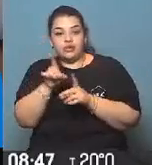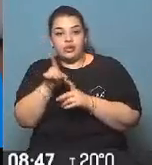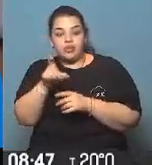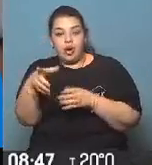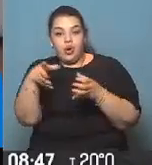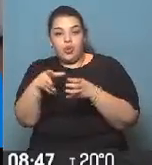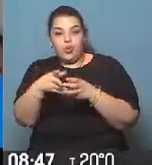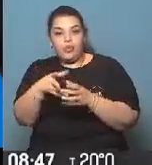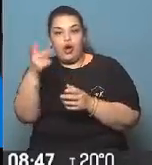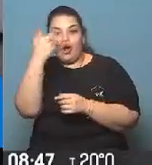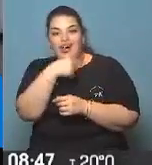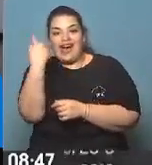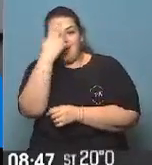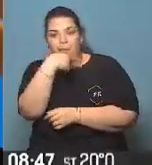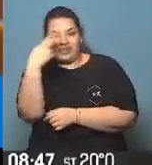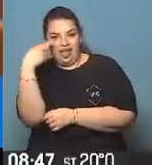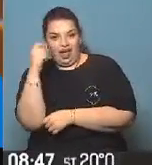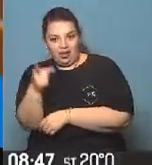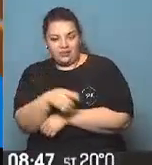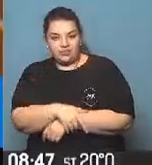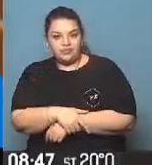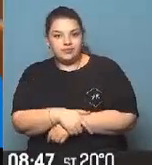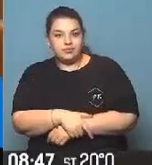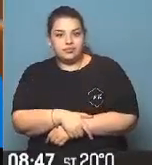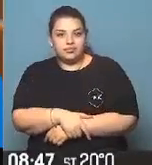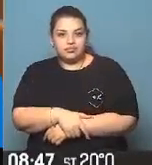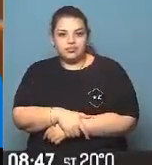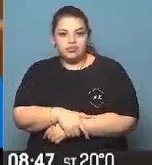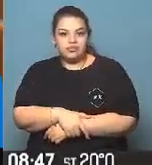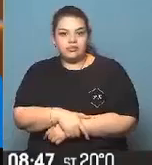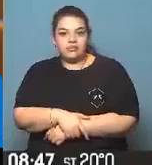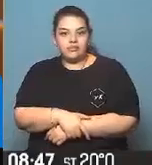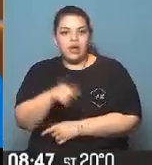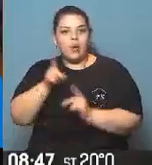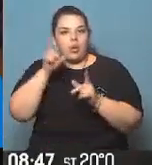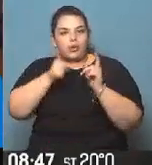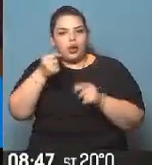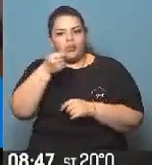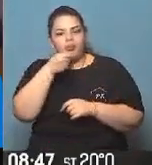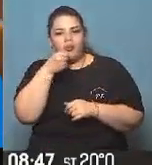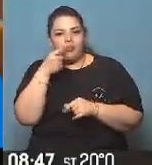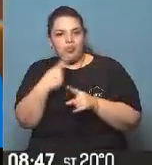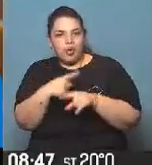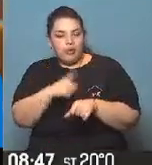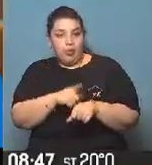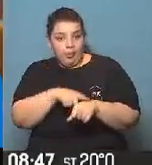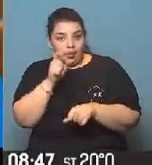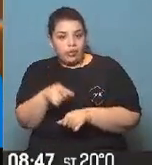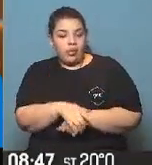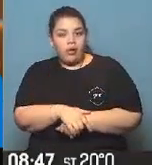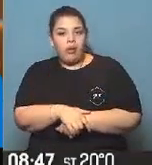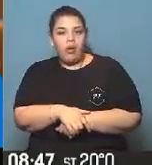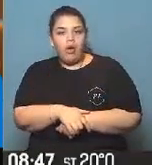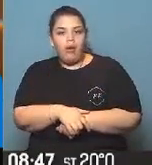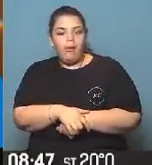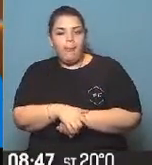¿no? Hay buenas entrevistas, hay mucha jactancia y soberbia de algunos de los entrevistados. Recuerdo algunos de los momentos del general Alaiz, pero por